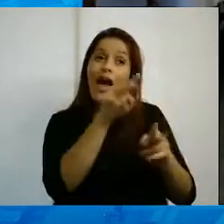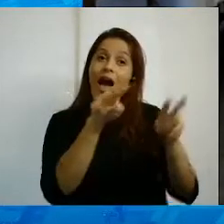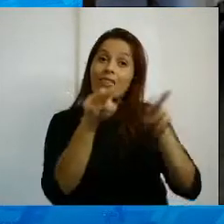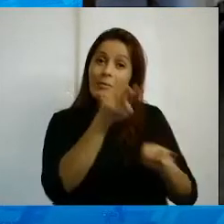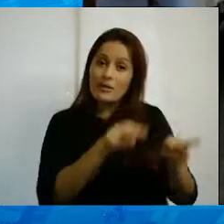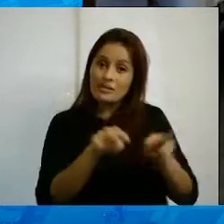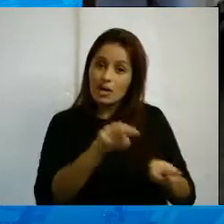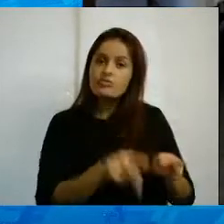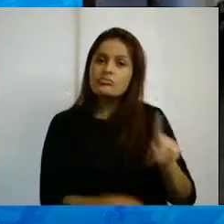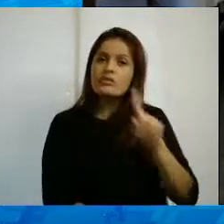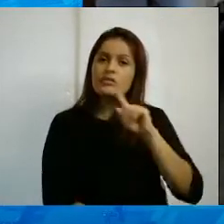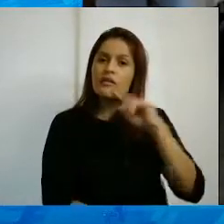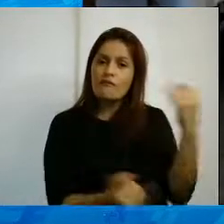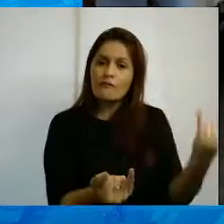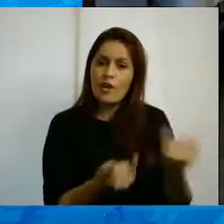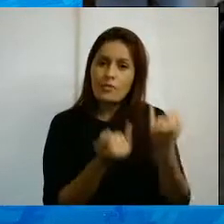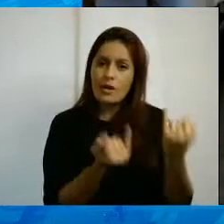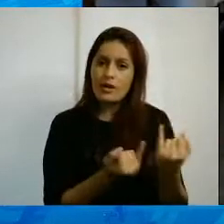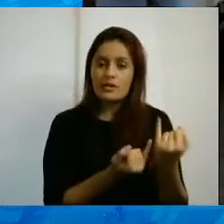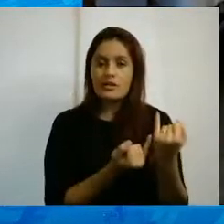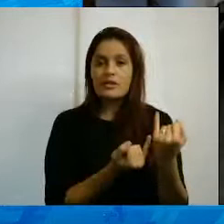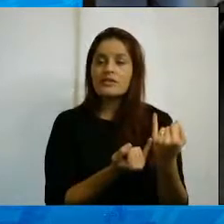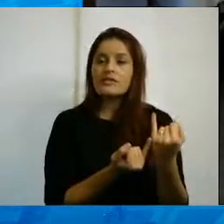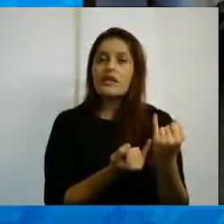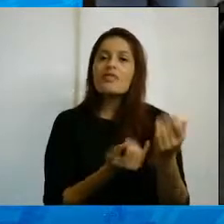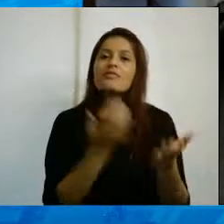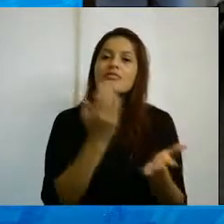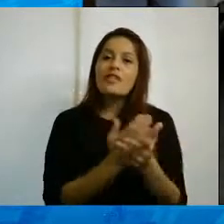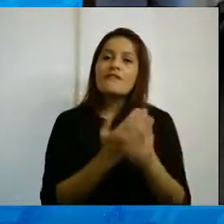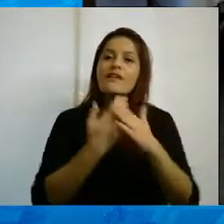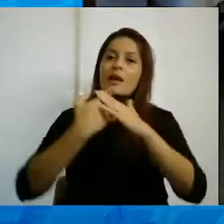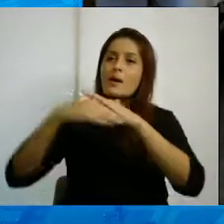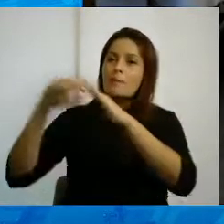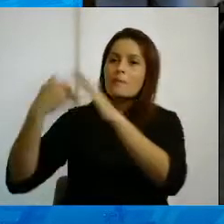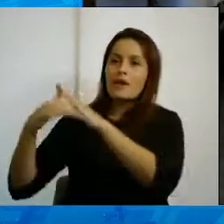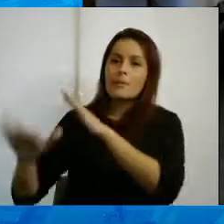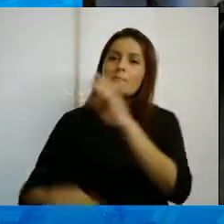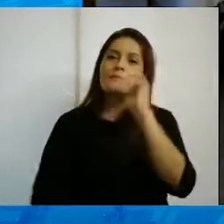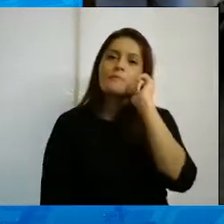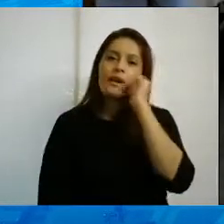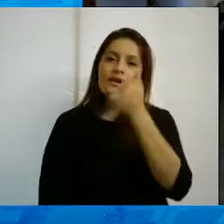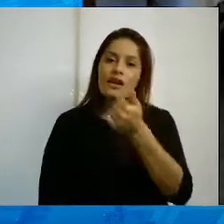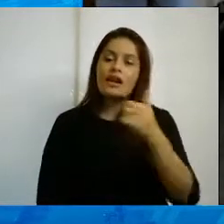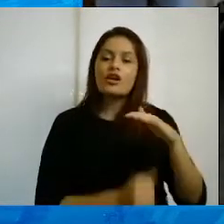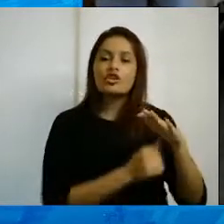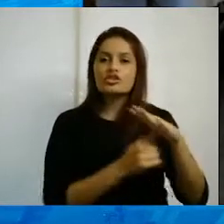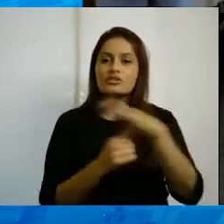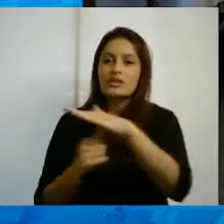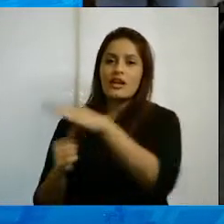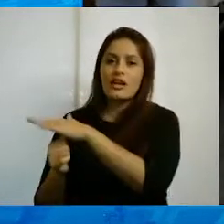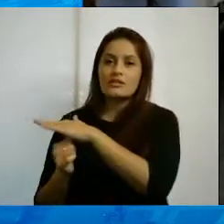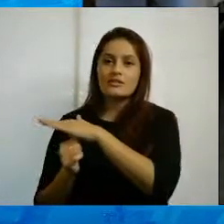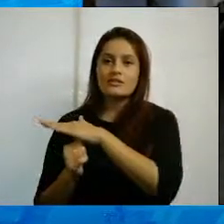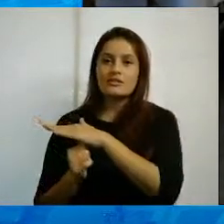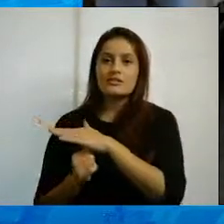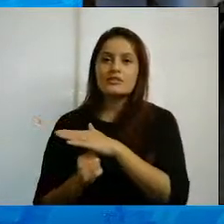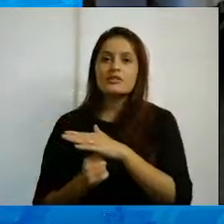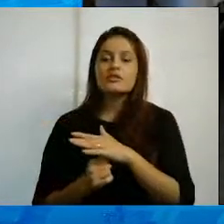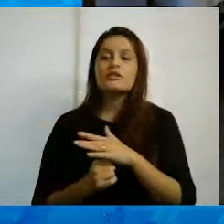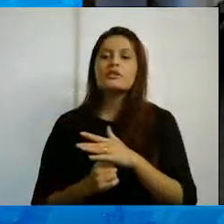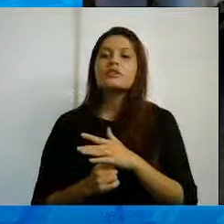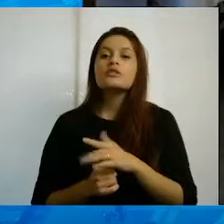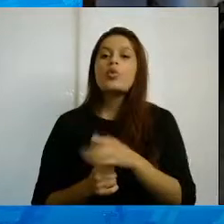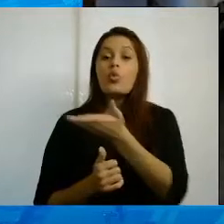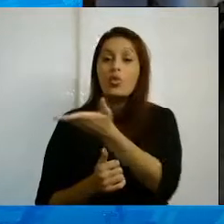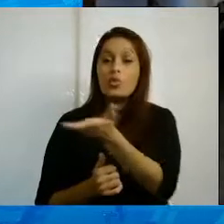en relación a eso, que debemos enviarlo mañana a primera hora a concejales a través del Consejo Municipal para que